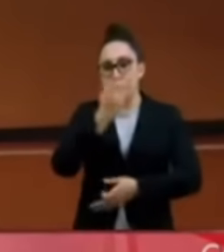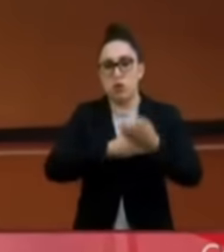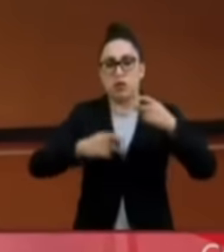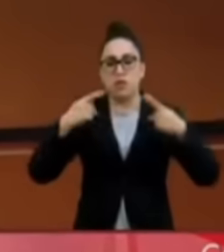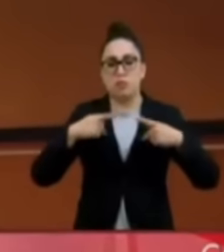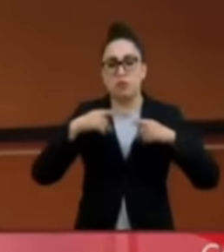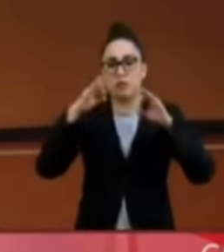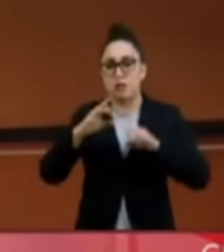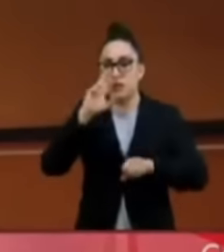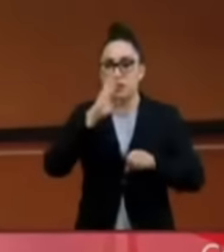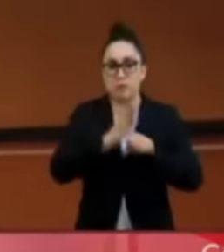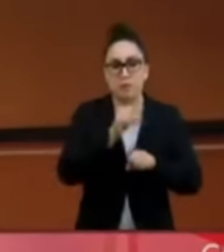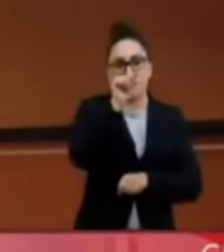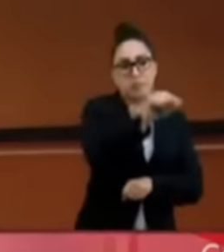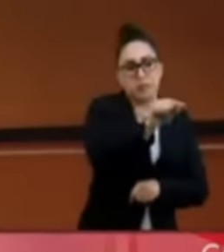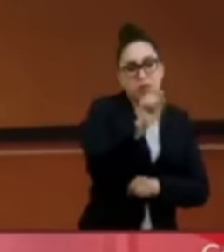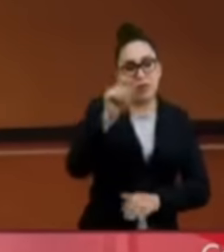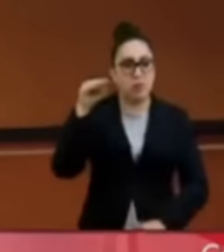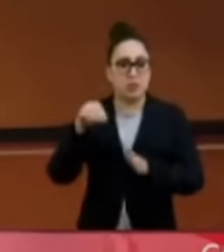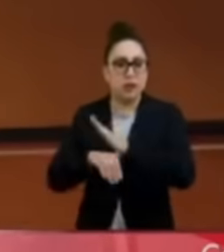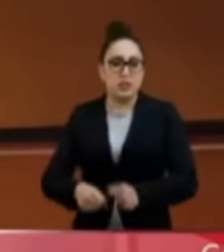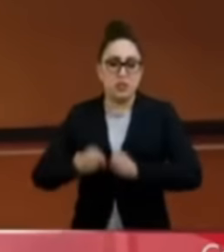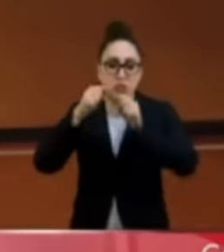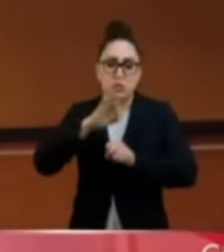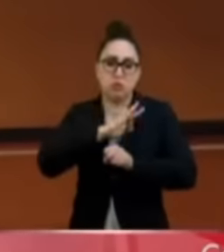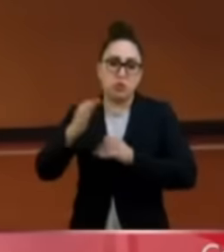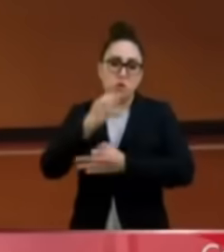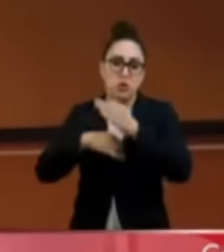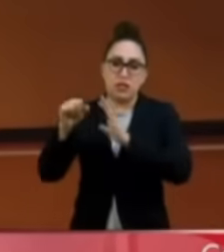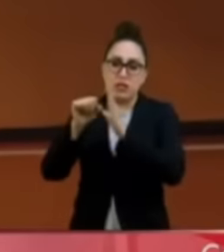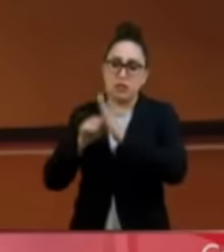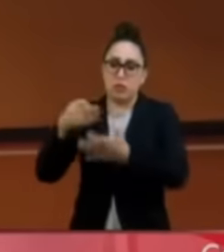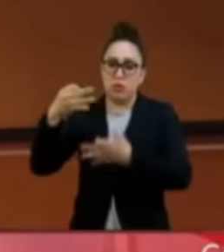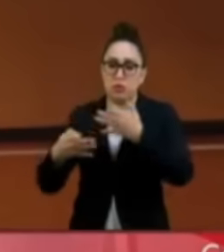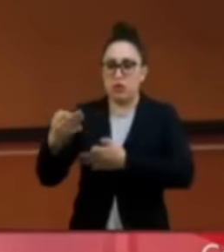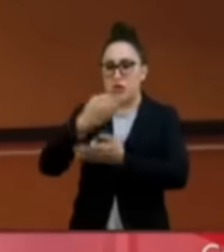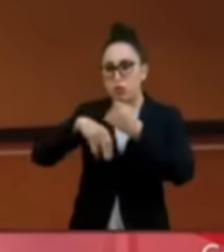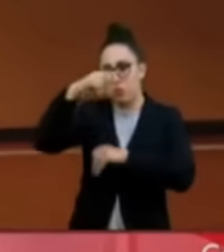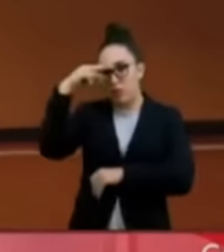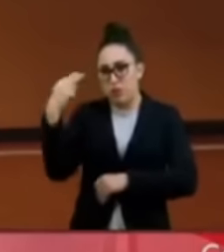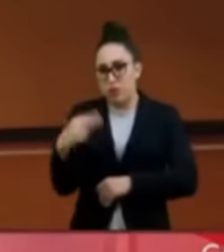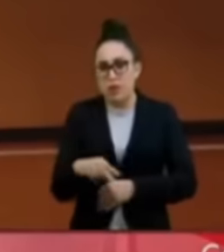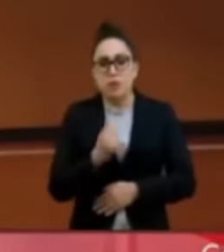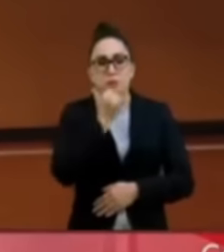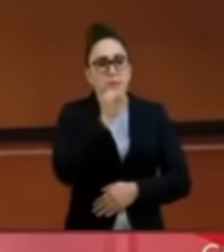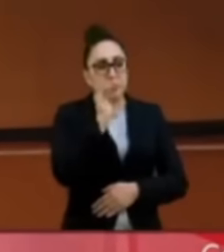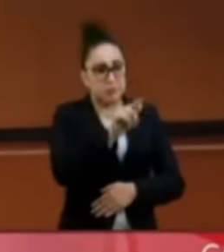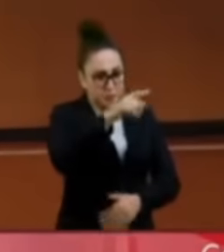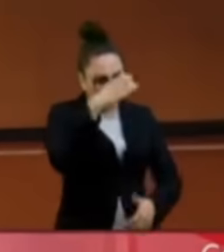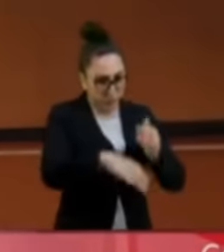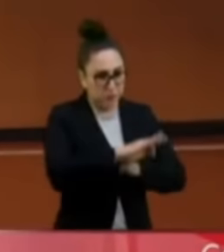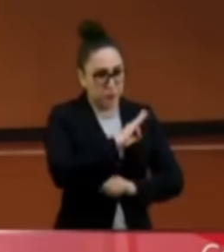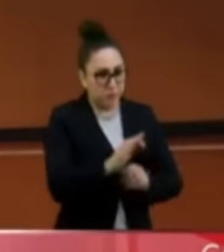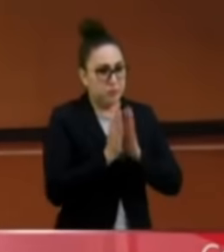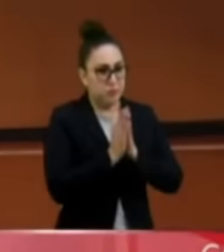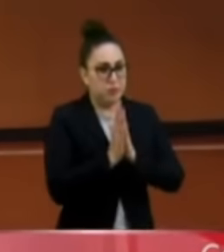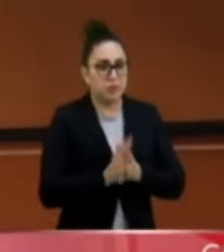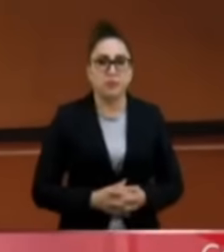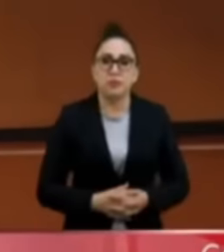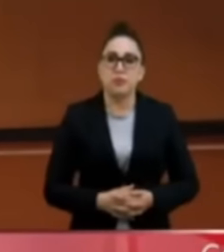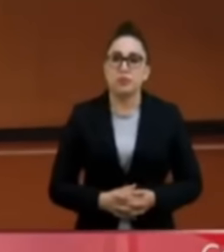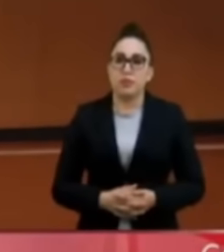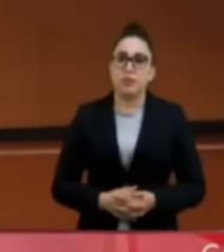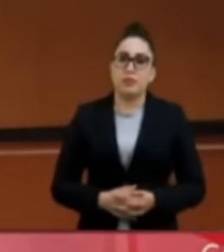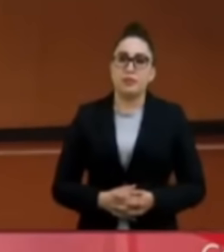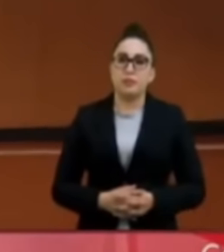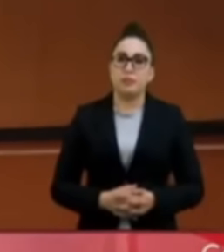son culpables del fracaso, sí, del sistema judicial en su conjunto. Pero hubiera sido muy distinto. Por favor, termino, presidente. Gracias. Un